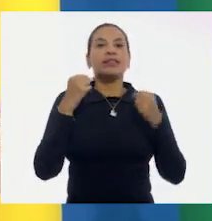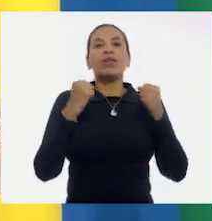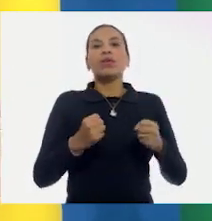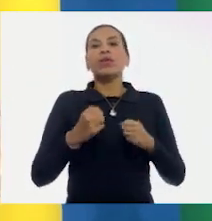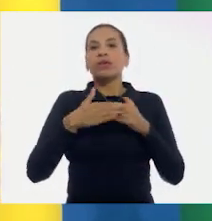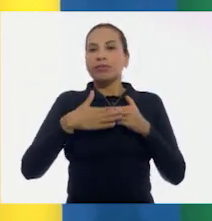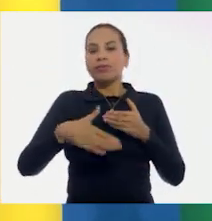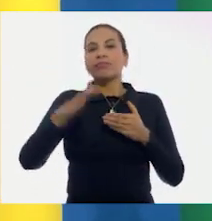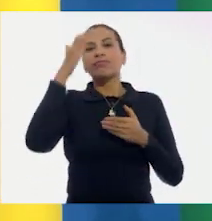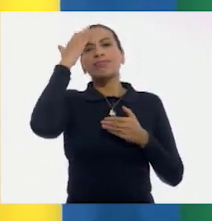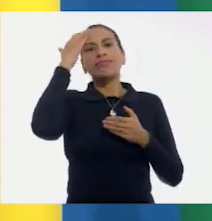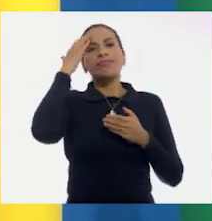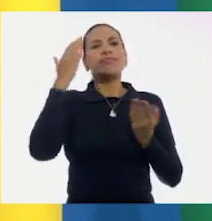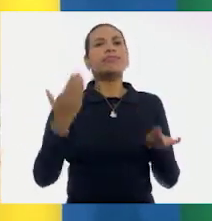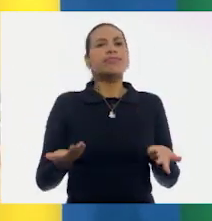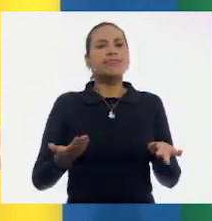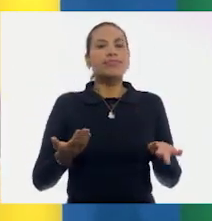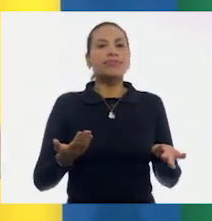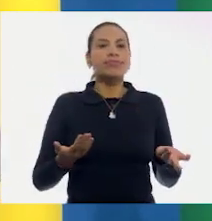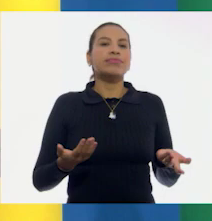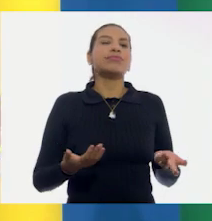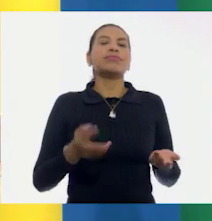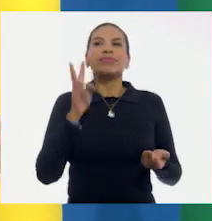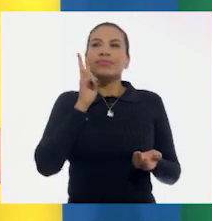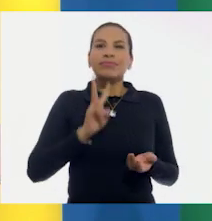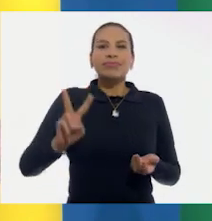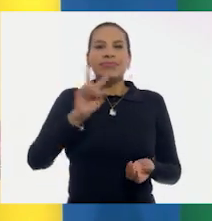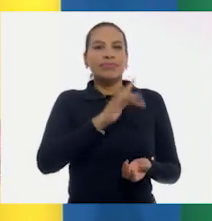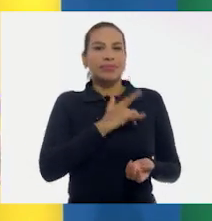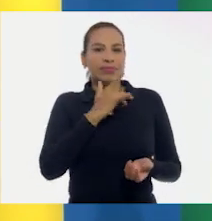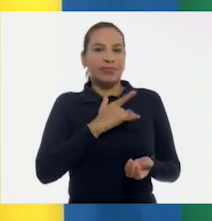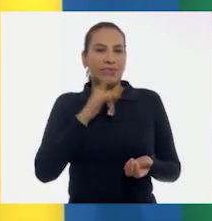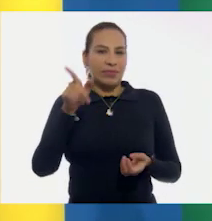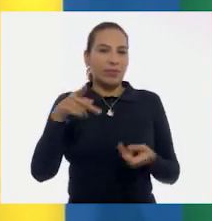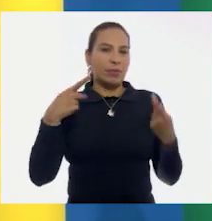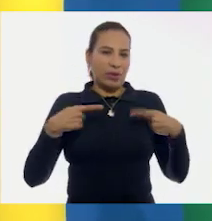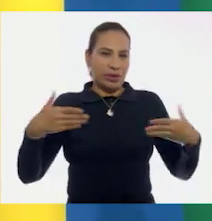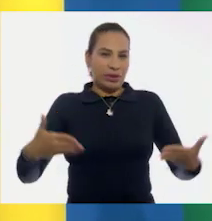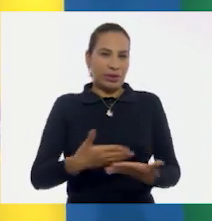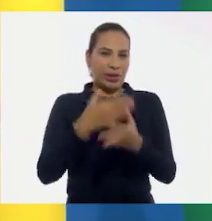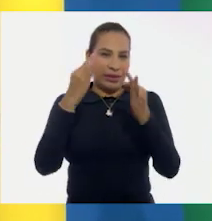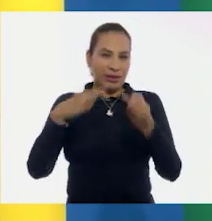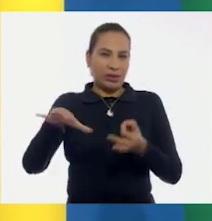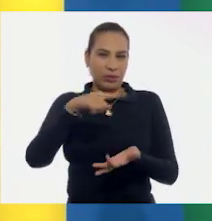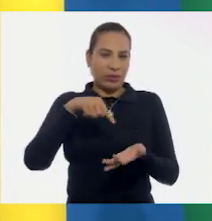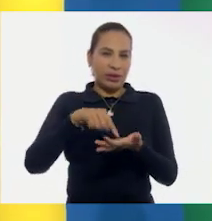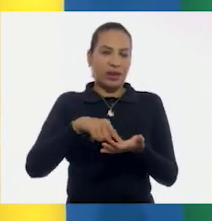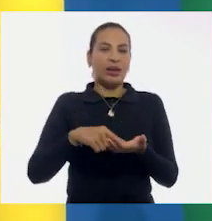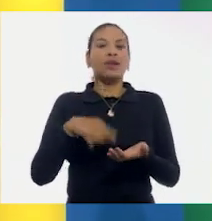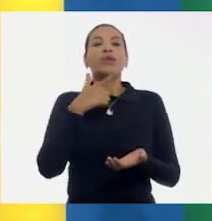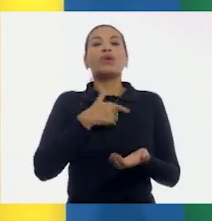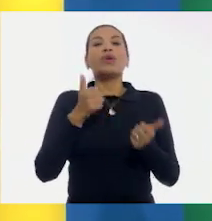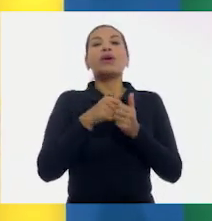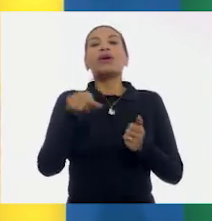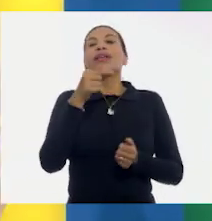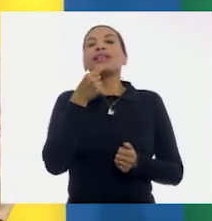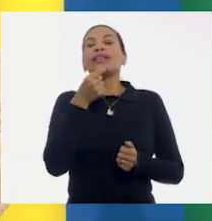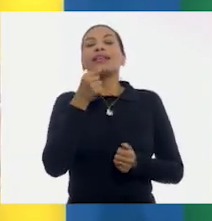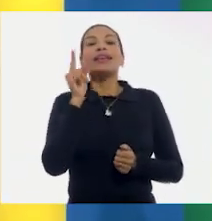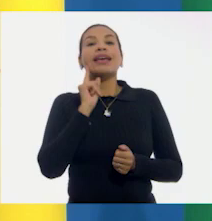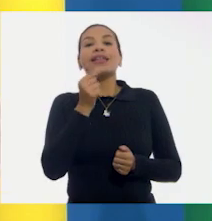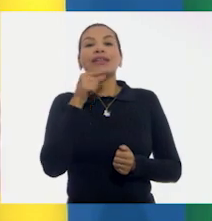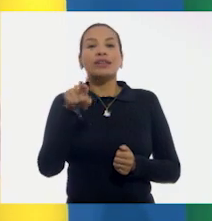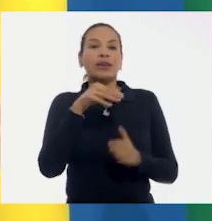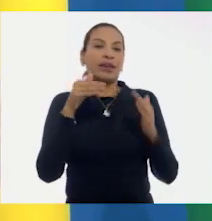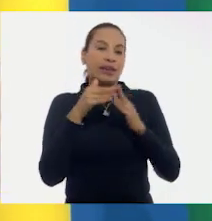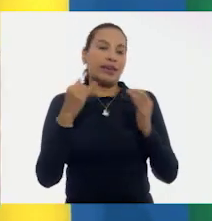más adelante conoceremos la percepción de la población nativa. Un gusto estar con ustedes, niños y niñas en casa y,